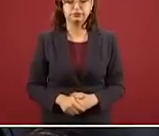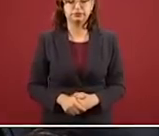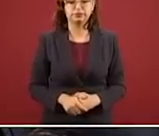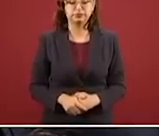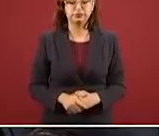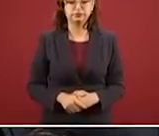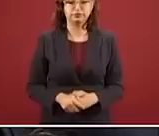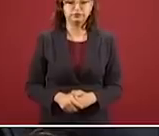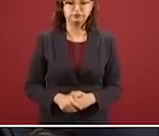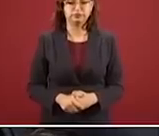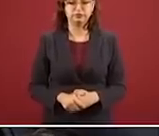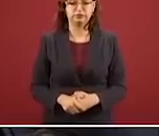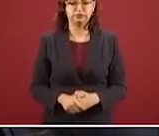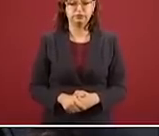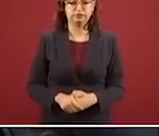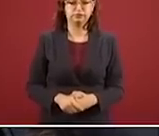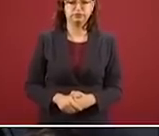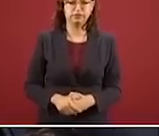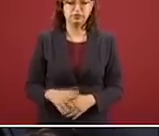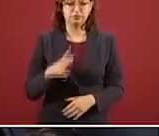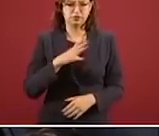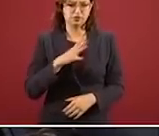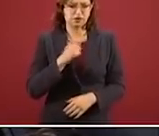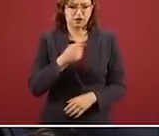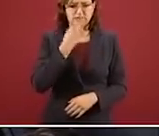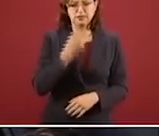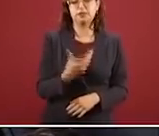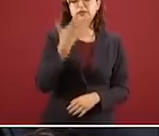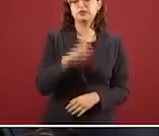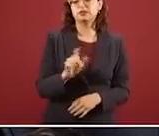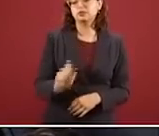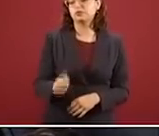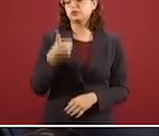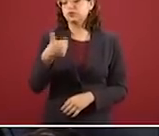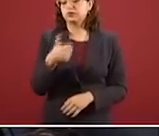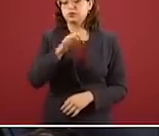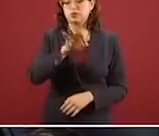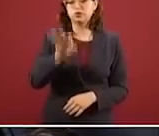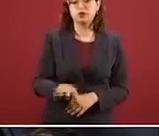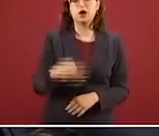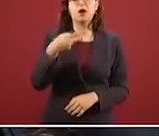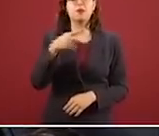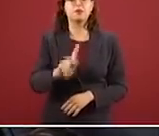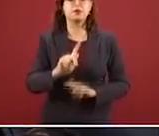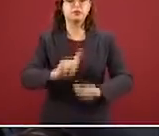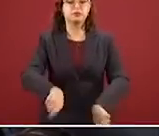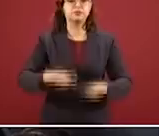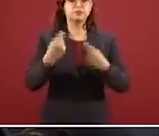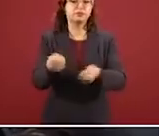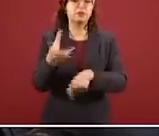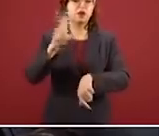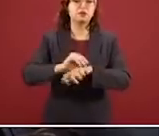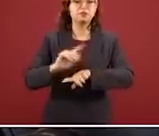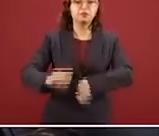se habla de 10.6, pero el otorgamiento llegó a